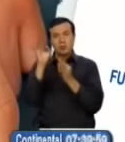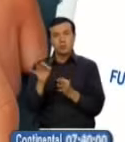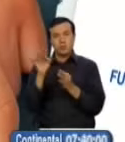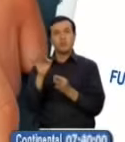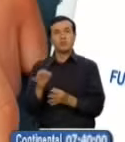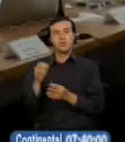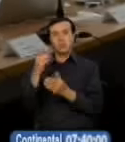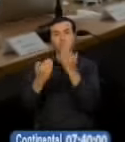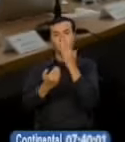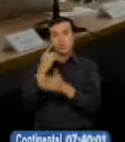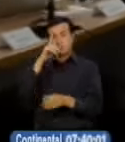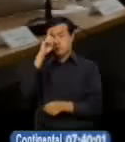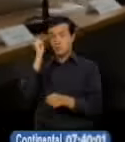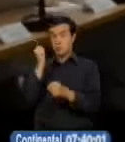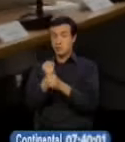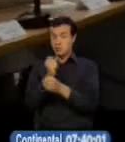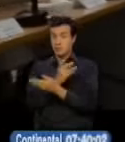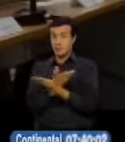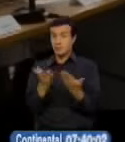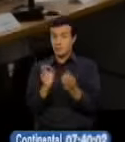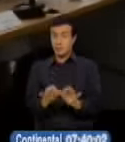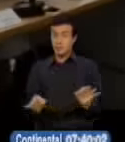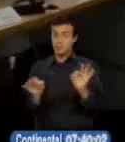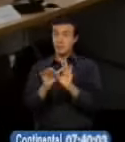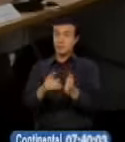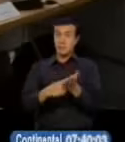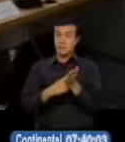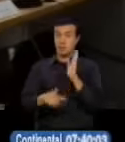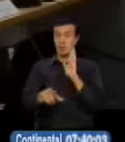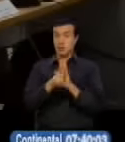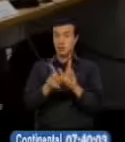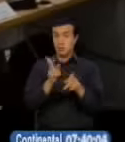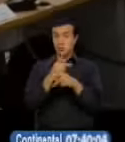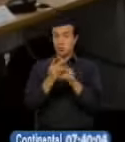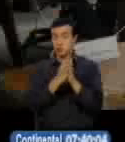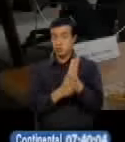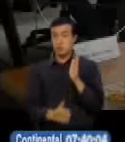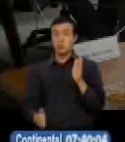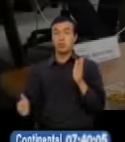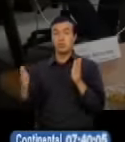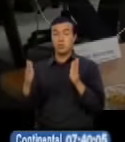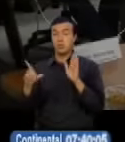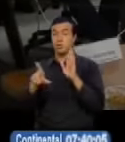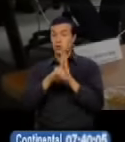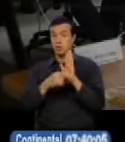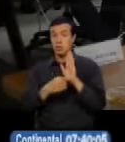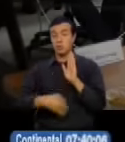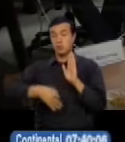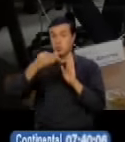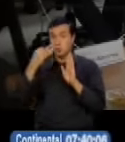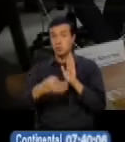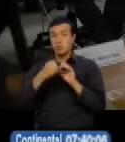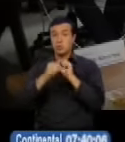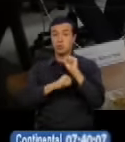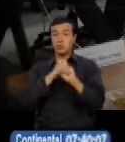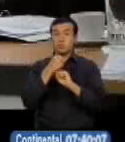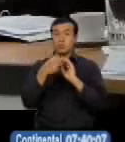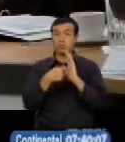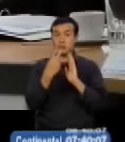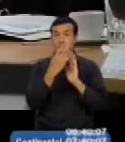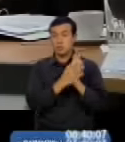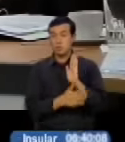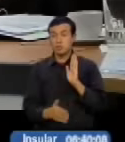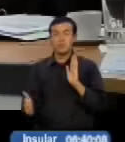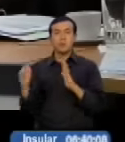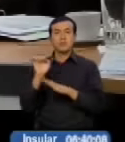forma directa. La clave para estas negociaciones ha sido la vigencia del Código Orgánico de la Producción, normativa que rige desde el año